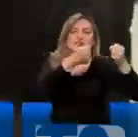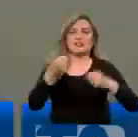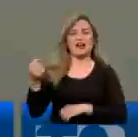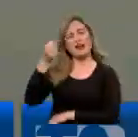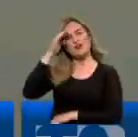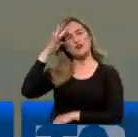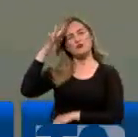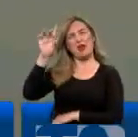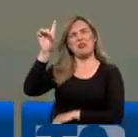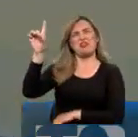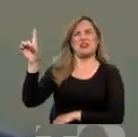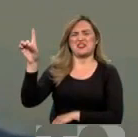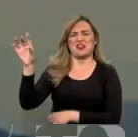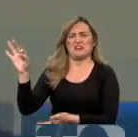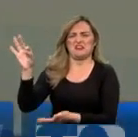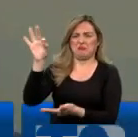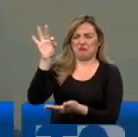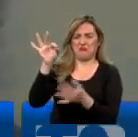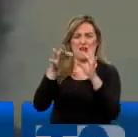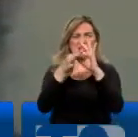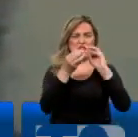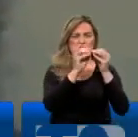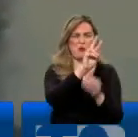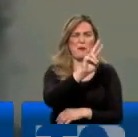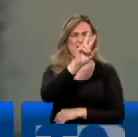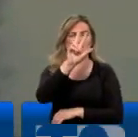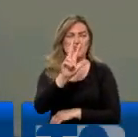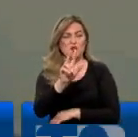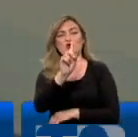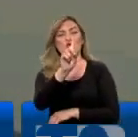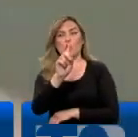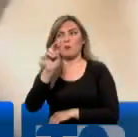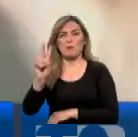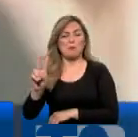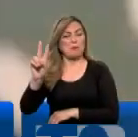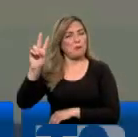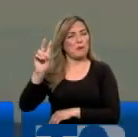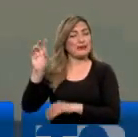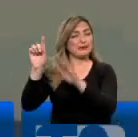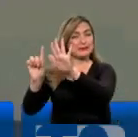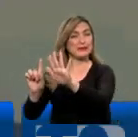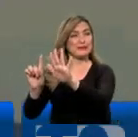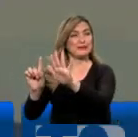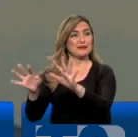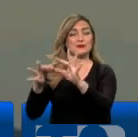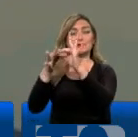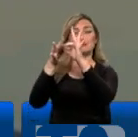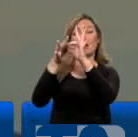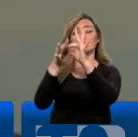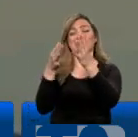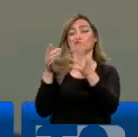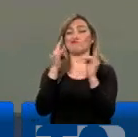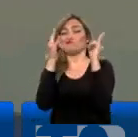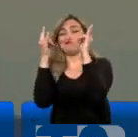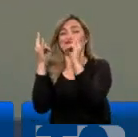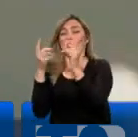representada. Hay una derecha cuya alianza entre el Partido Social Cristiano y Creo parece que más bien fue una alianza de las cúpulas antes que de